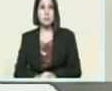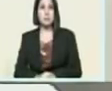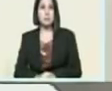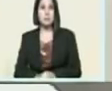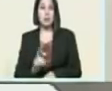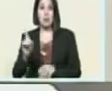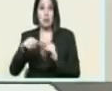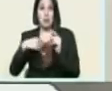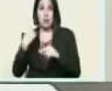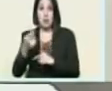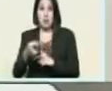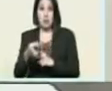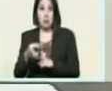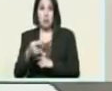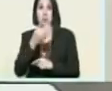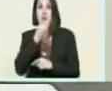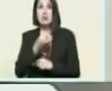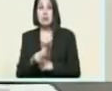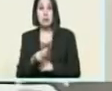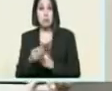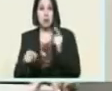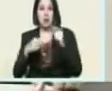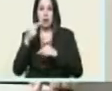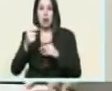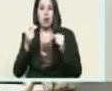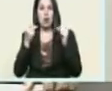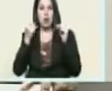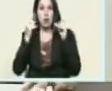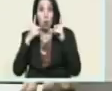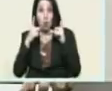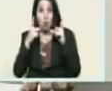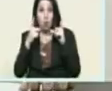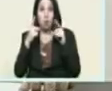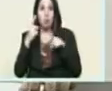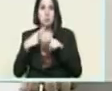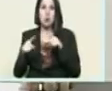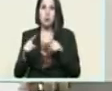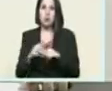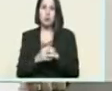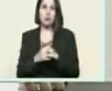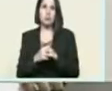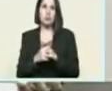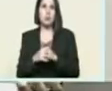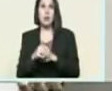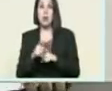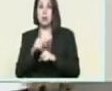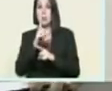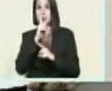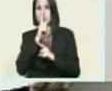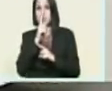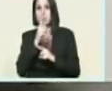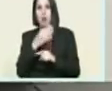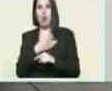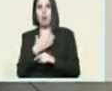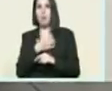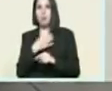Por ahí después, más adelante en diciembre habrá otra sorpresa importante. Pero no la podemos anunciar